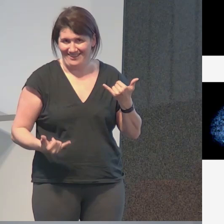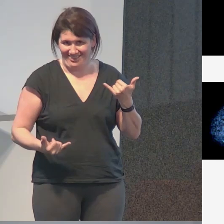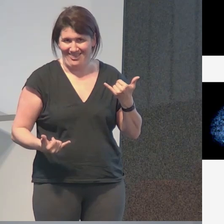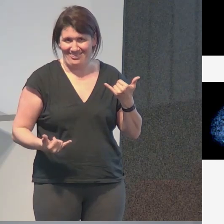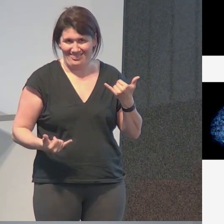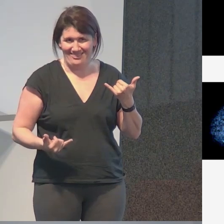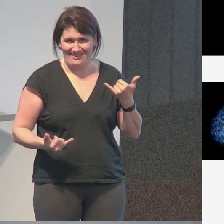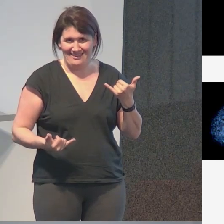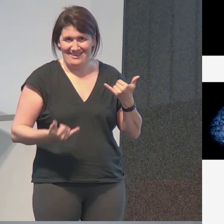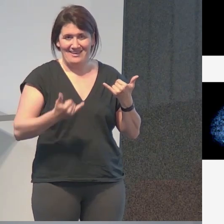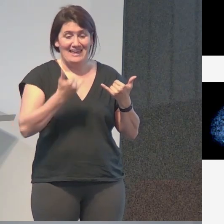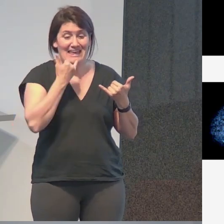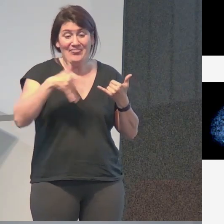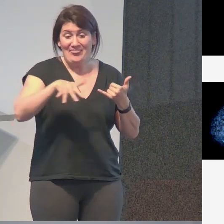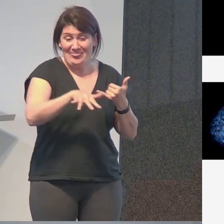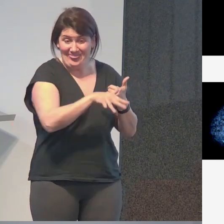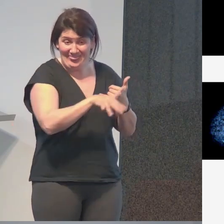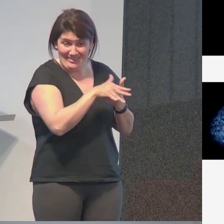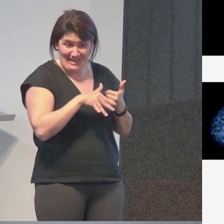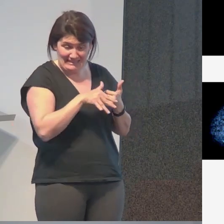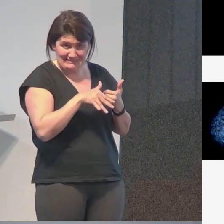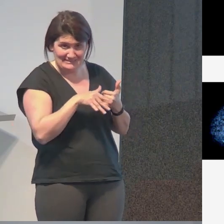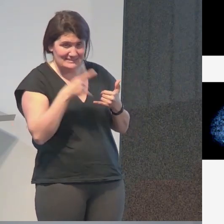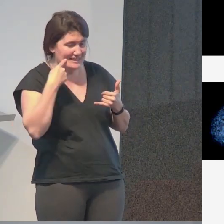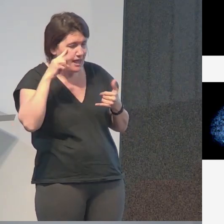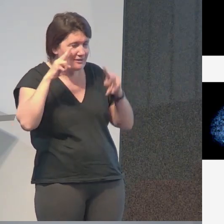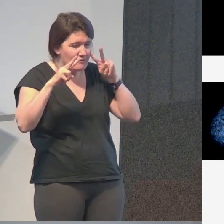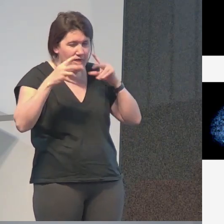los minúsculos campos magnéticos que genera el